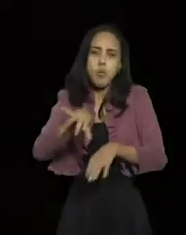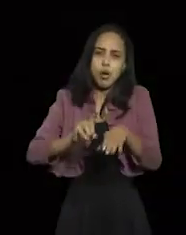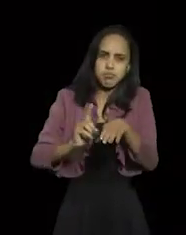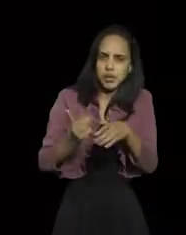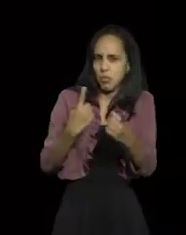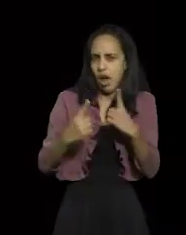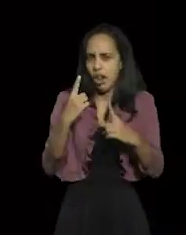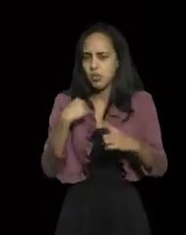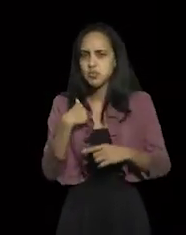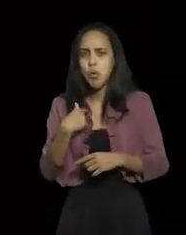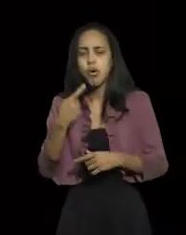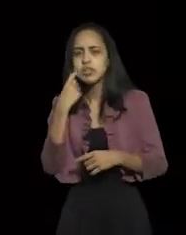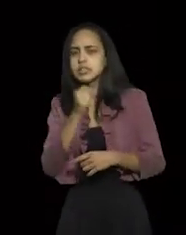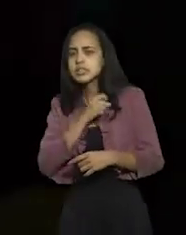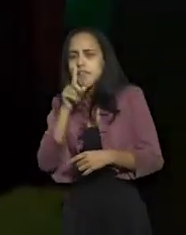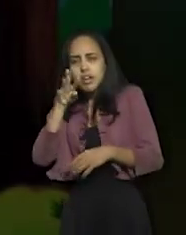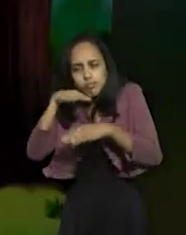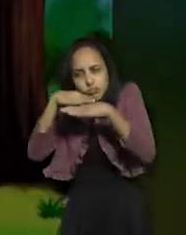era.